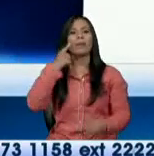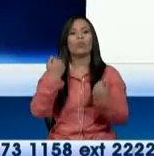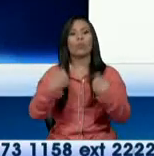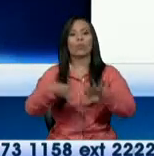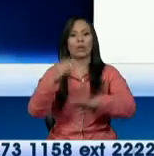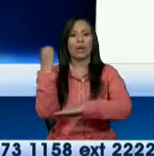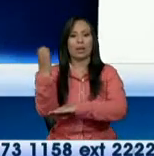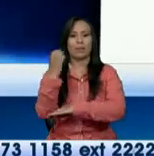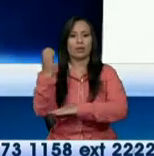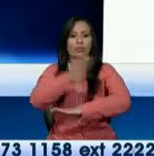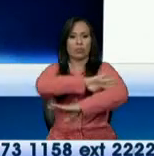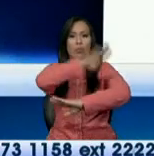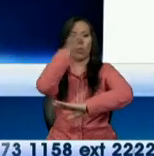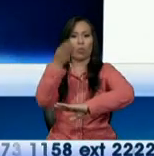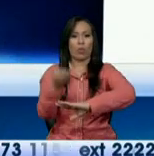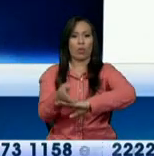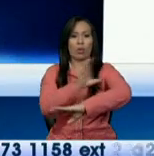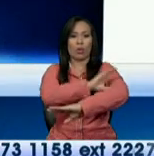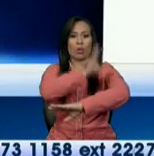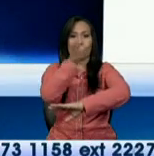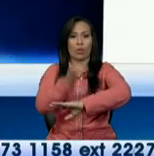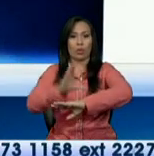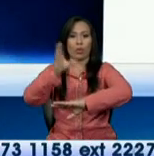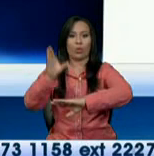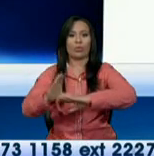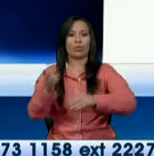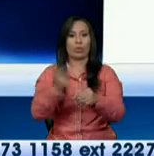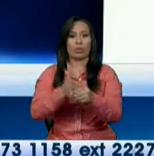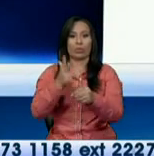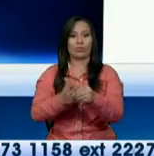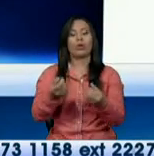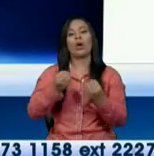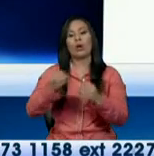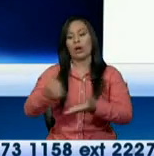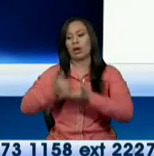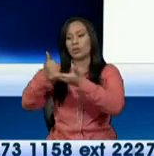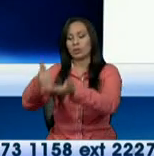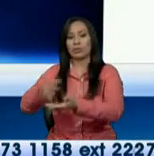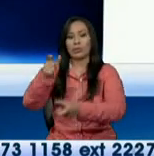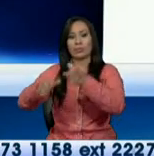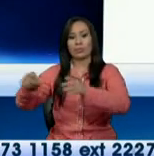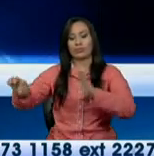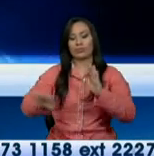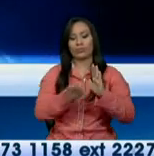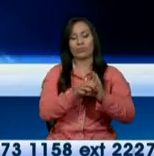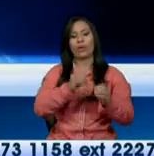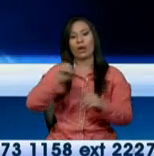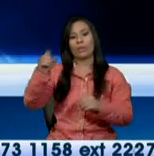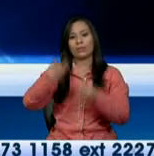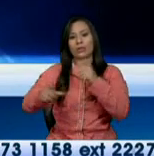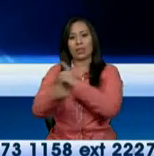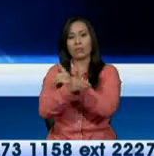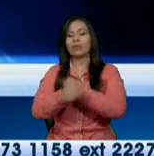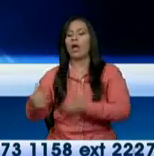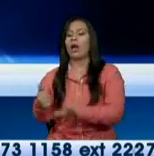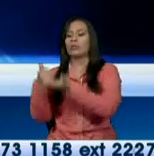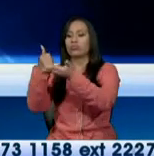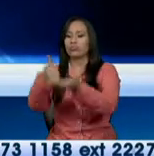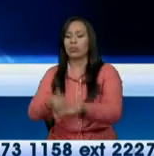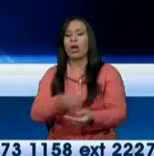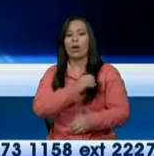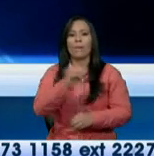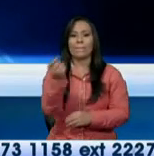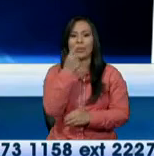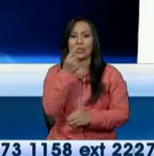del volcán, sea en la acogida a damnificados, traslados de personas con vulnerabilidad, asistencia